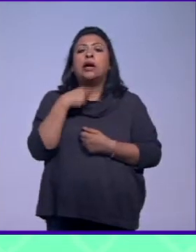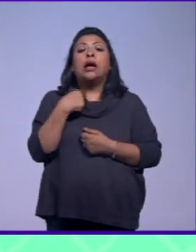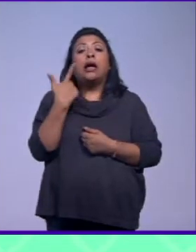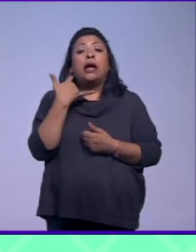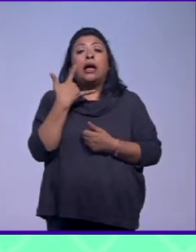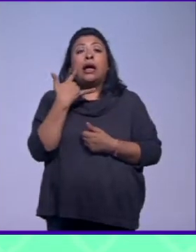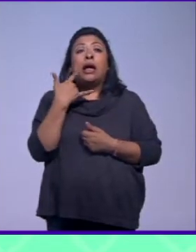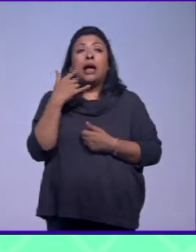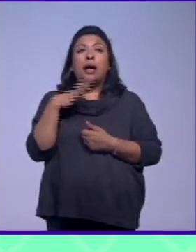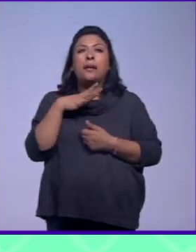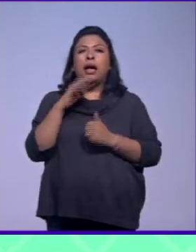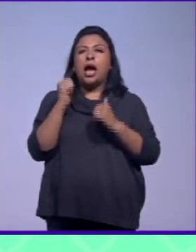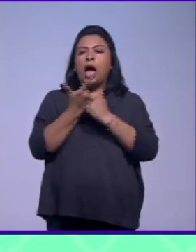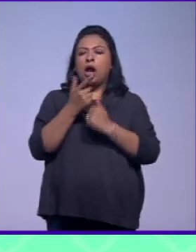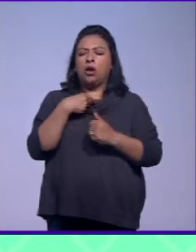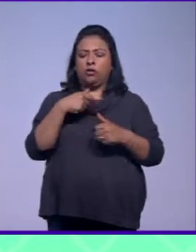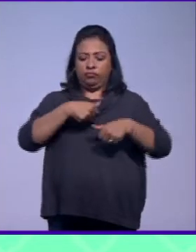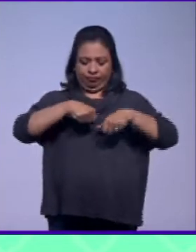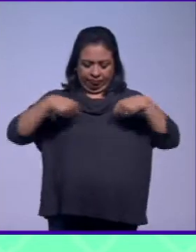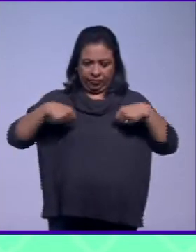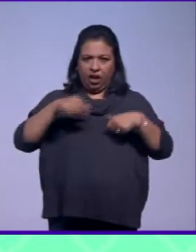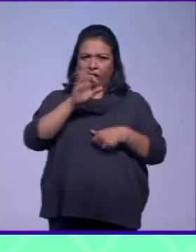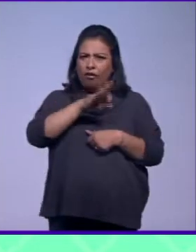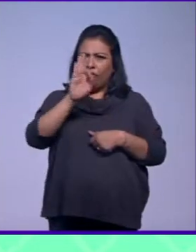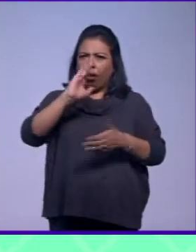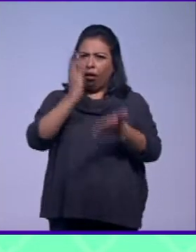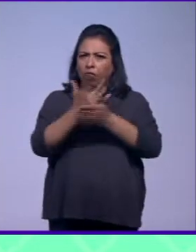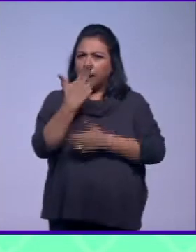revisar si no tengo por alguna fecha d